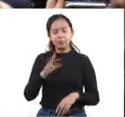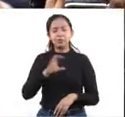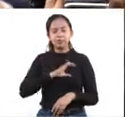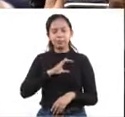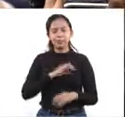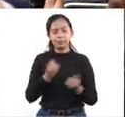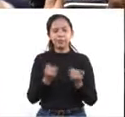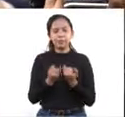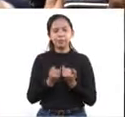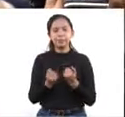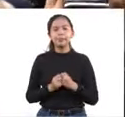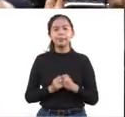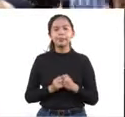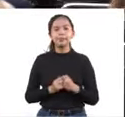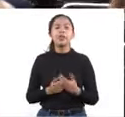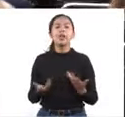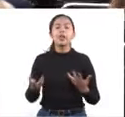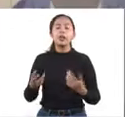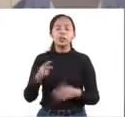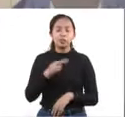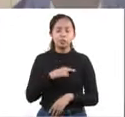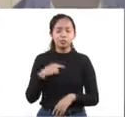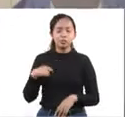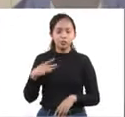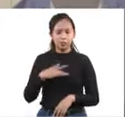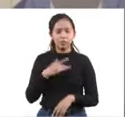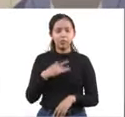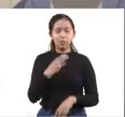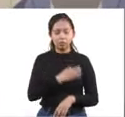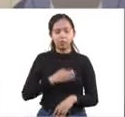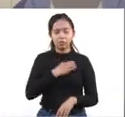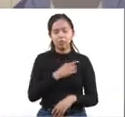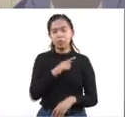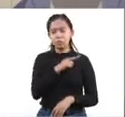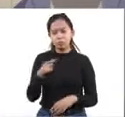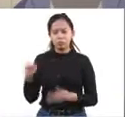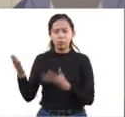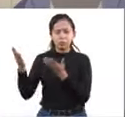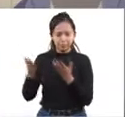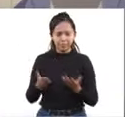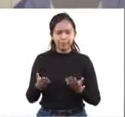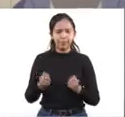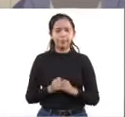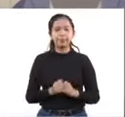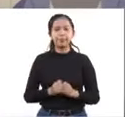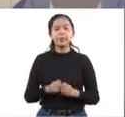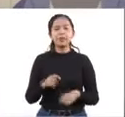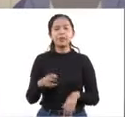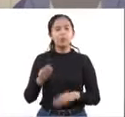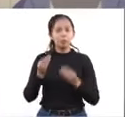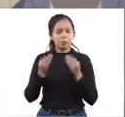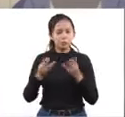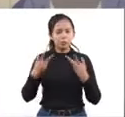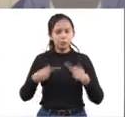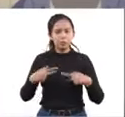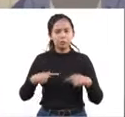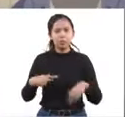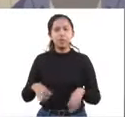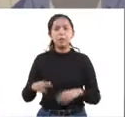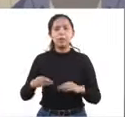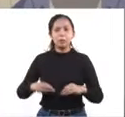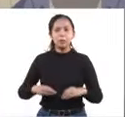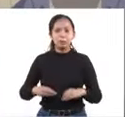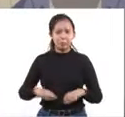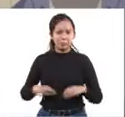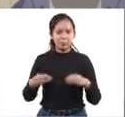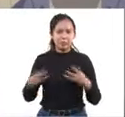de recibirlas y de recibirlos. Muchos millones de mexicanos y de mexicanas han tenido que emigrar a